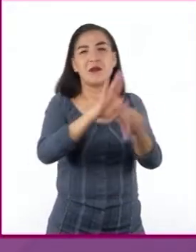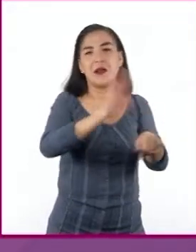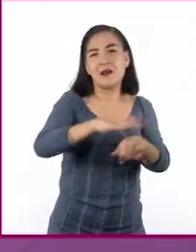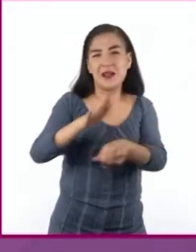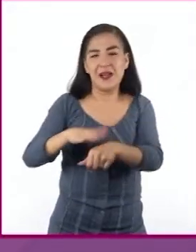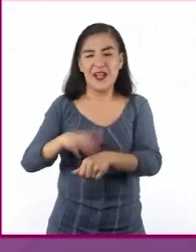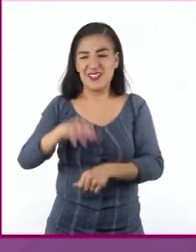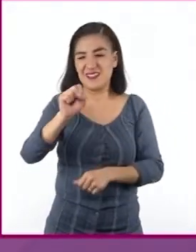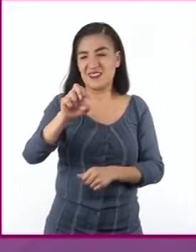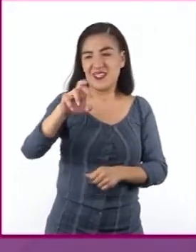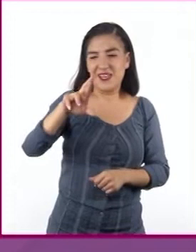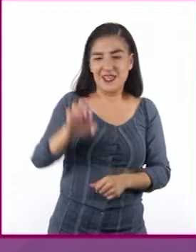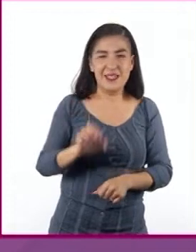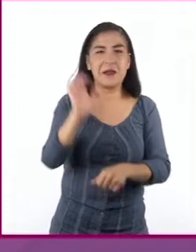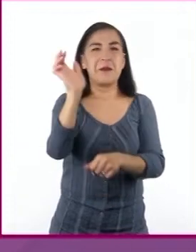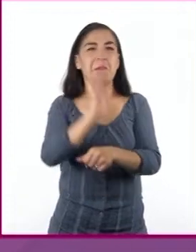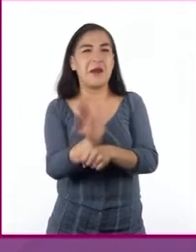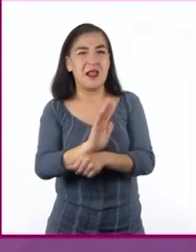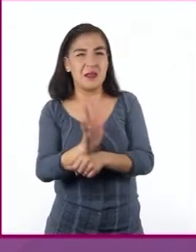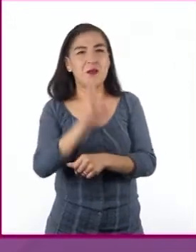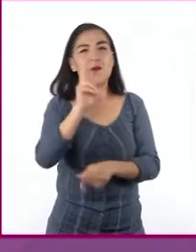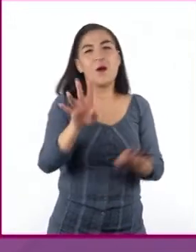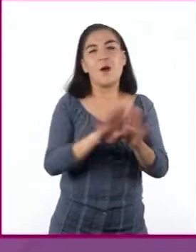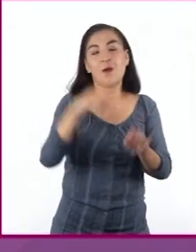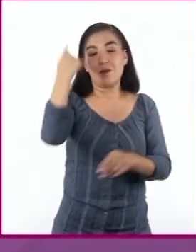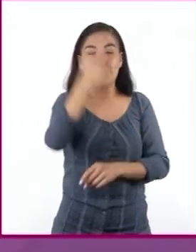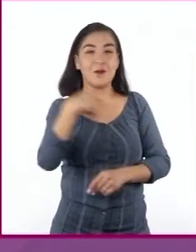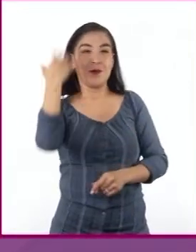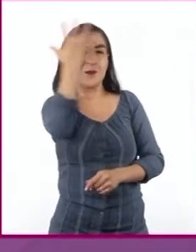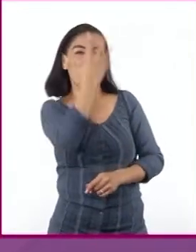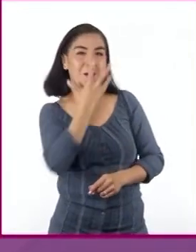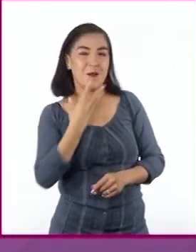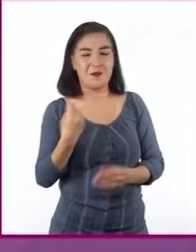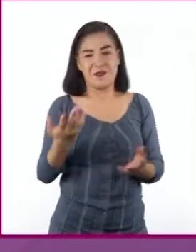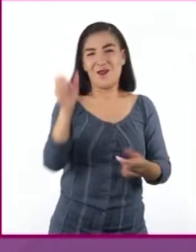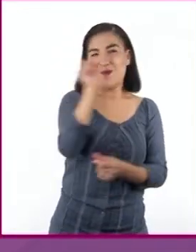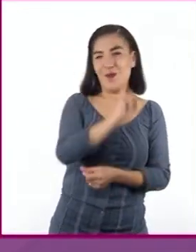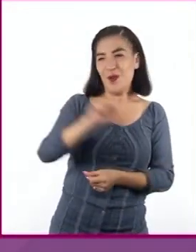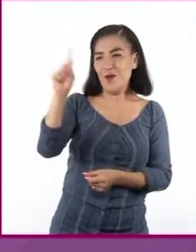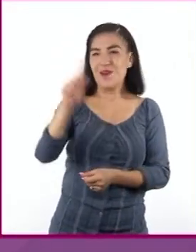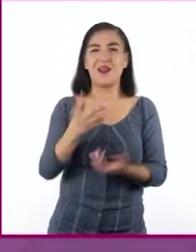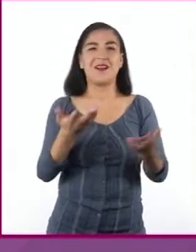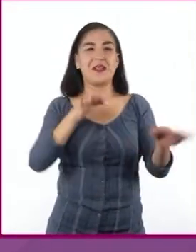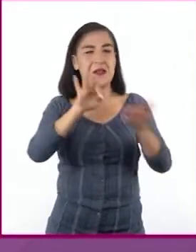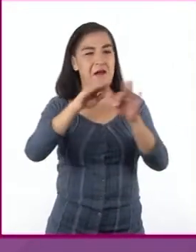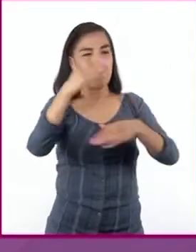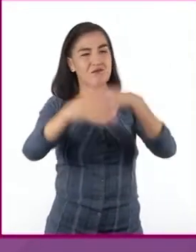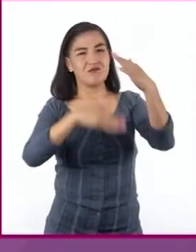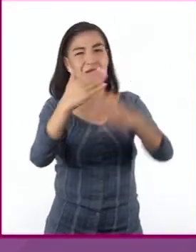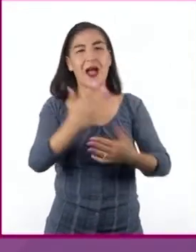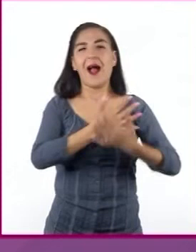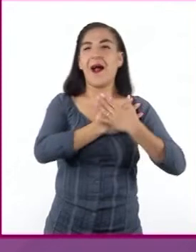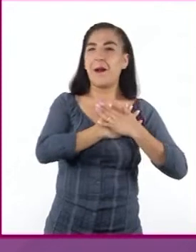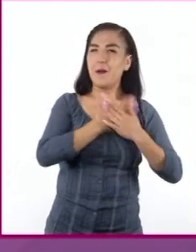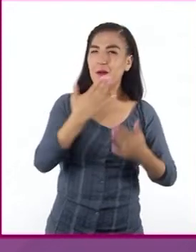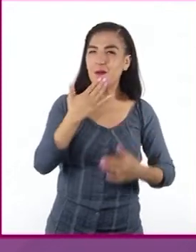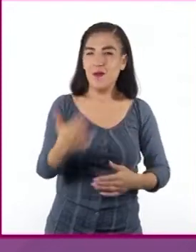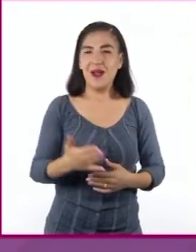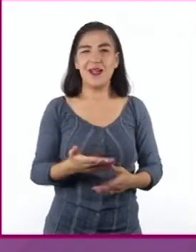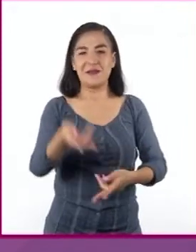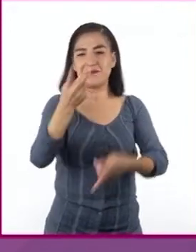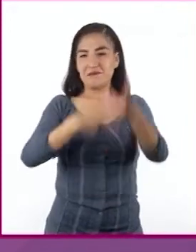películas que se valen de estereotipos de belleza, éxito, progreso, romance,